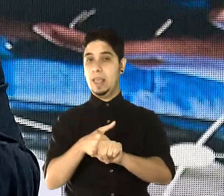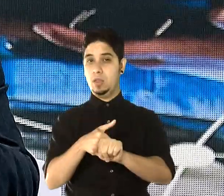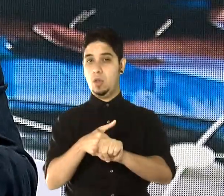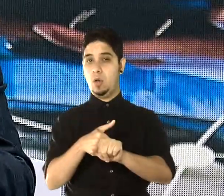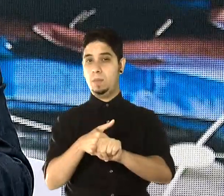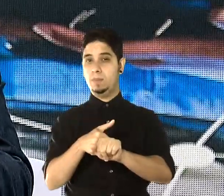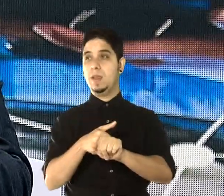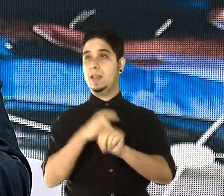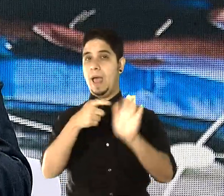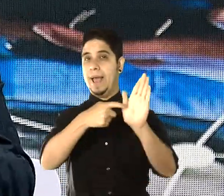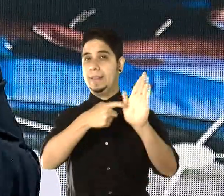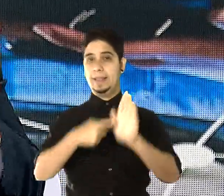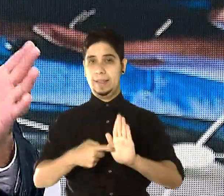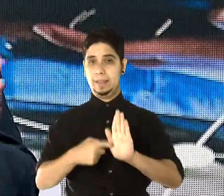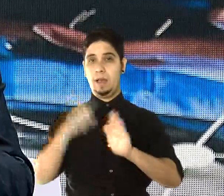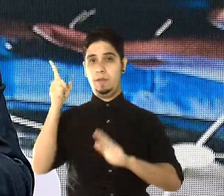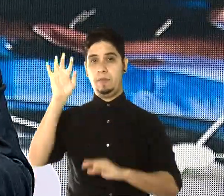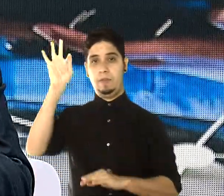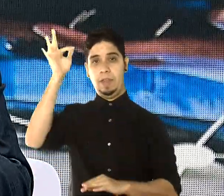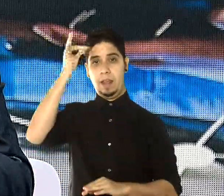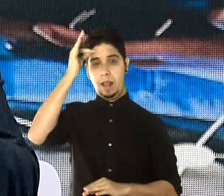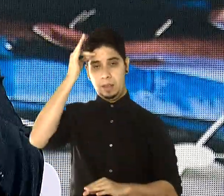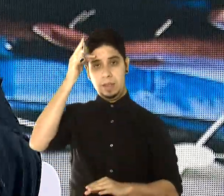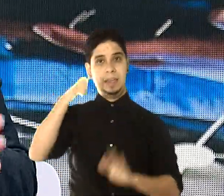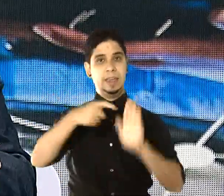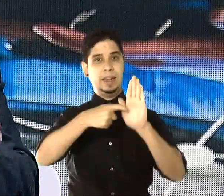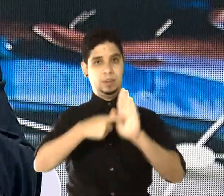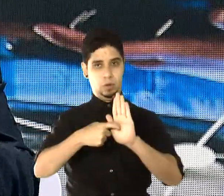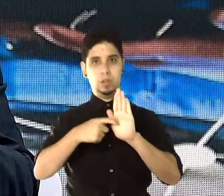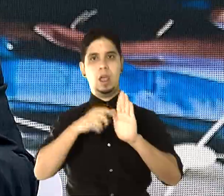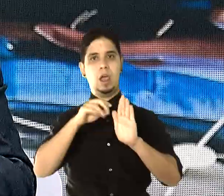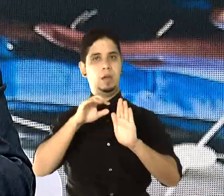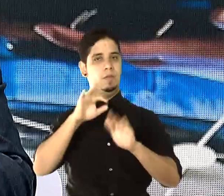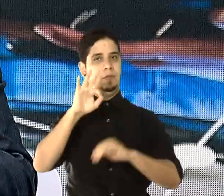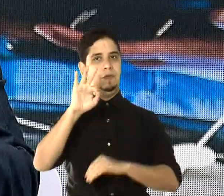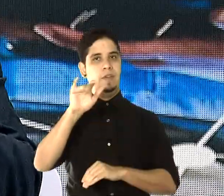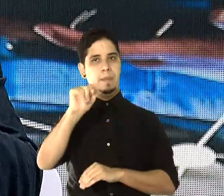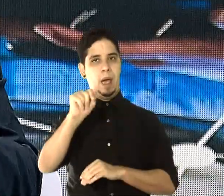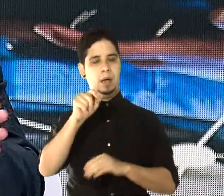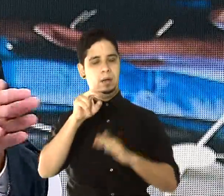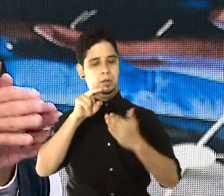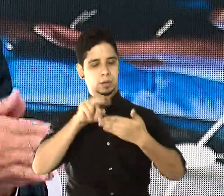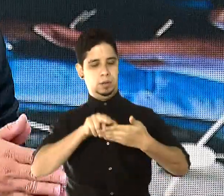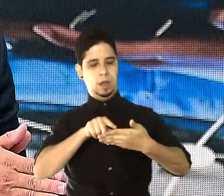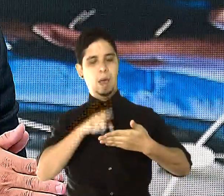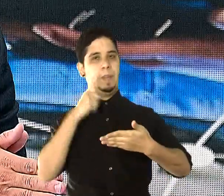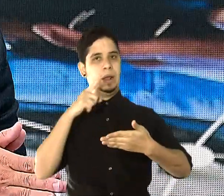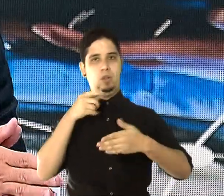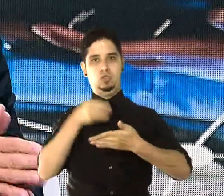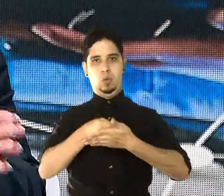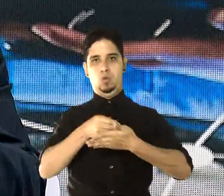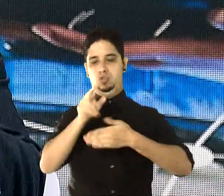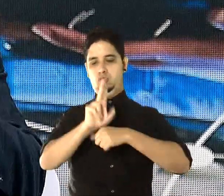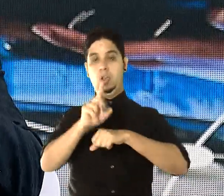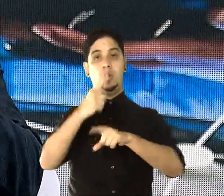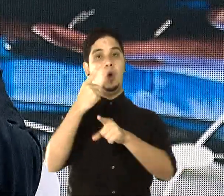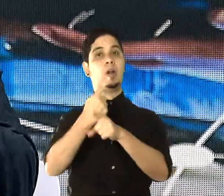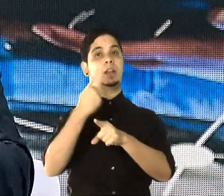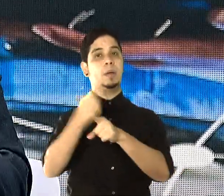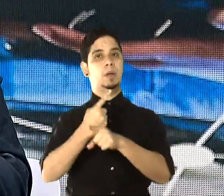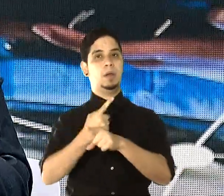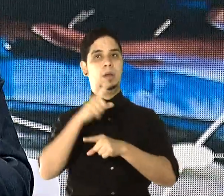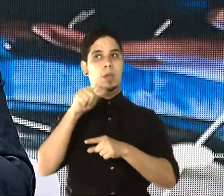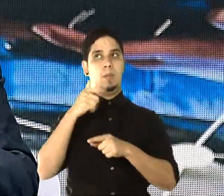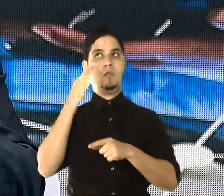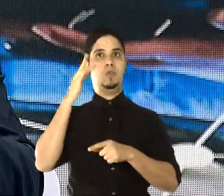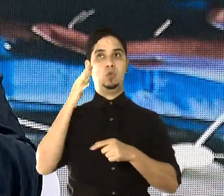con todas las exigencias federales y los requisitos de FEMA para asegurar que ningún dinero se utilice incorrectamente y que no tengamos que devolver